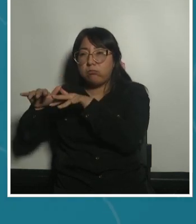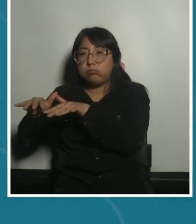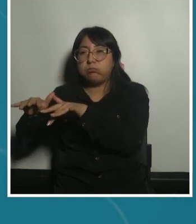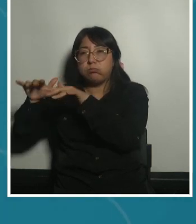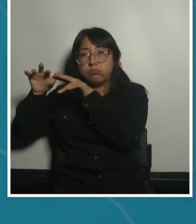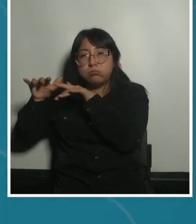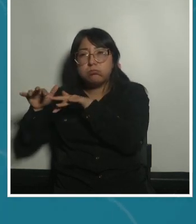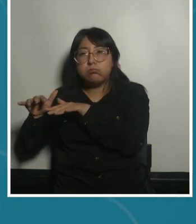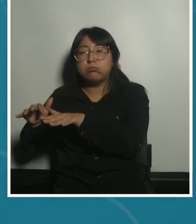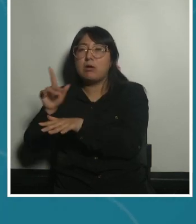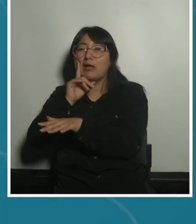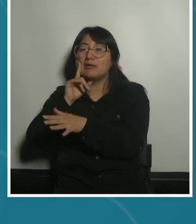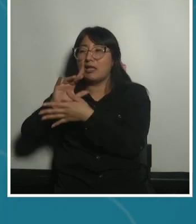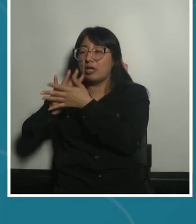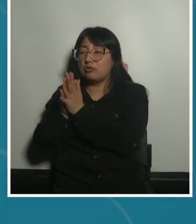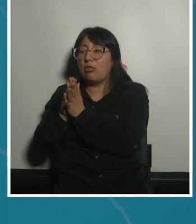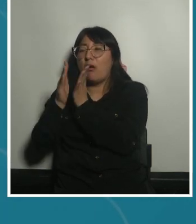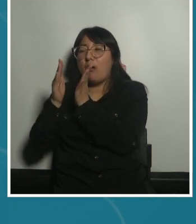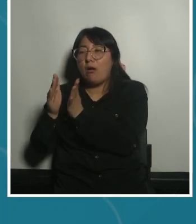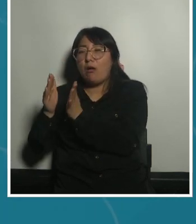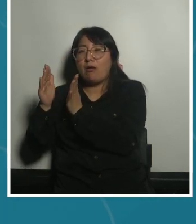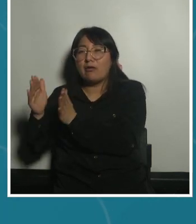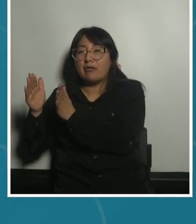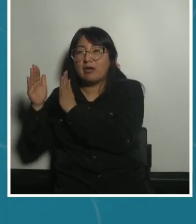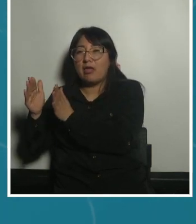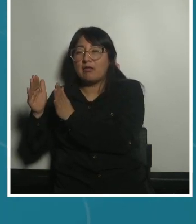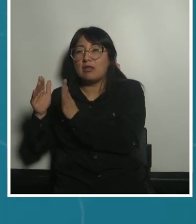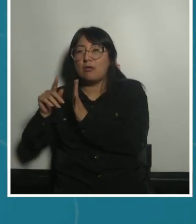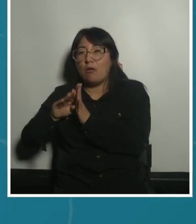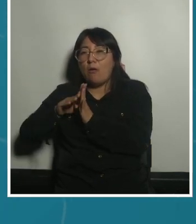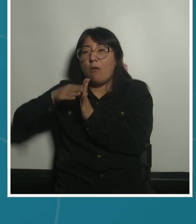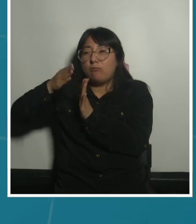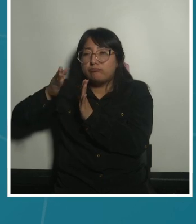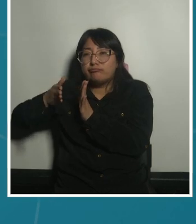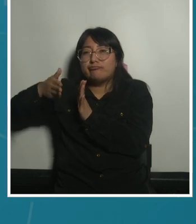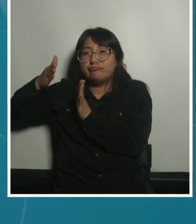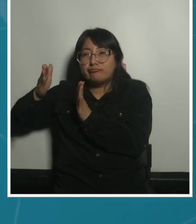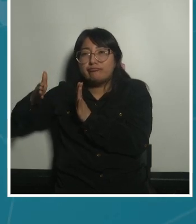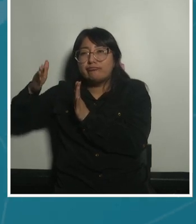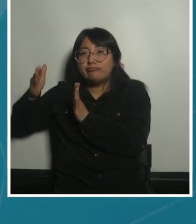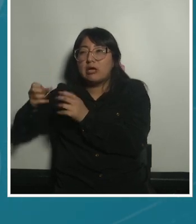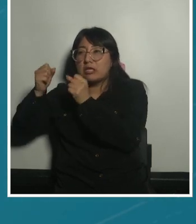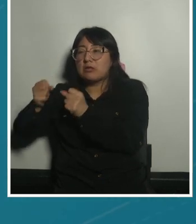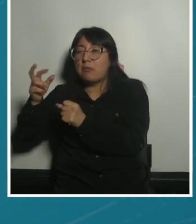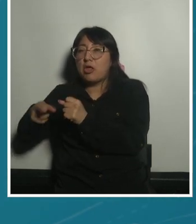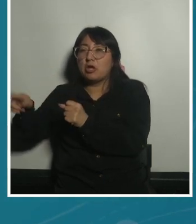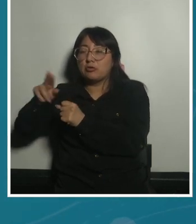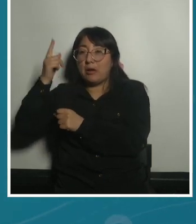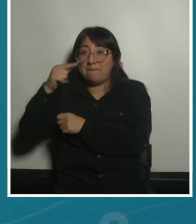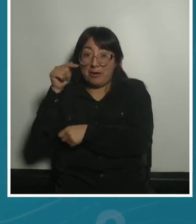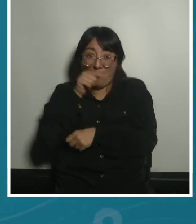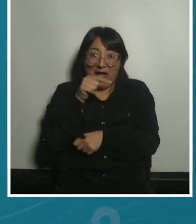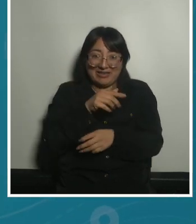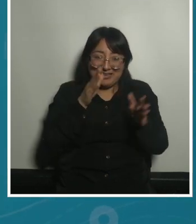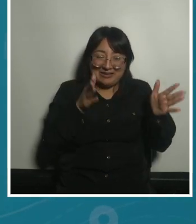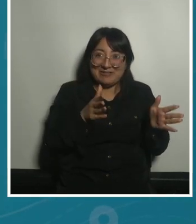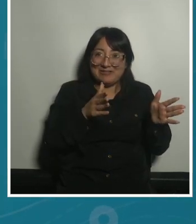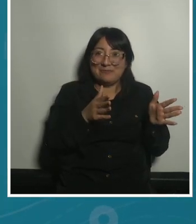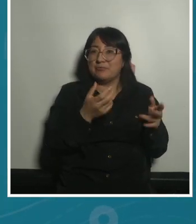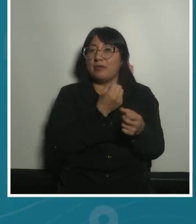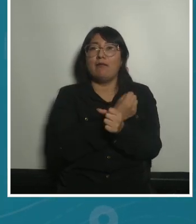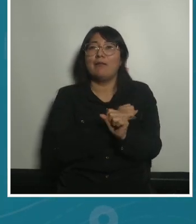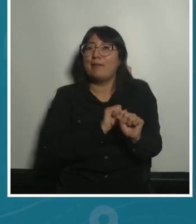morfología quizás ordenadito en secuencias sedimentarias que se pueden reconstruir, pero nuestra costa no tiene esa